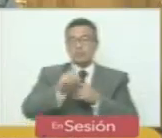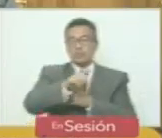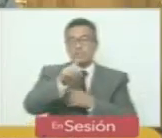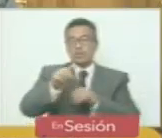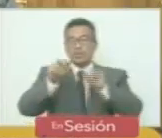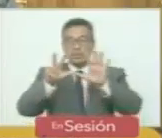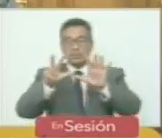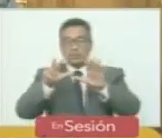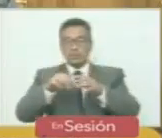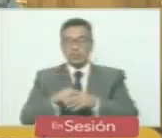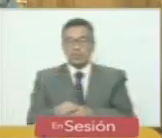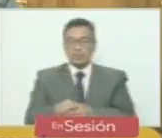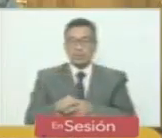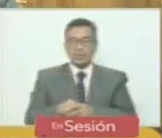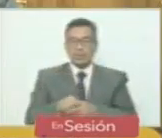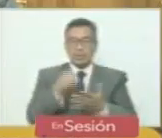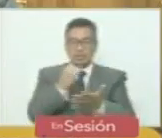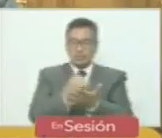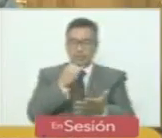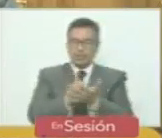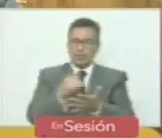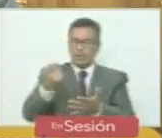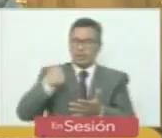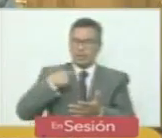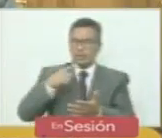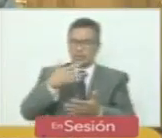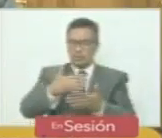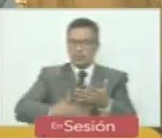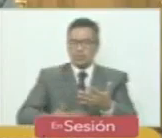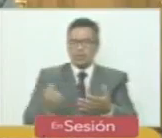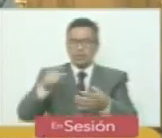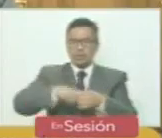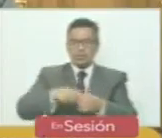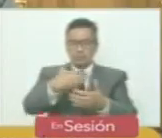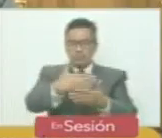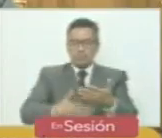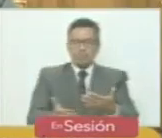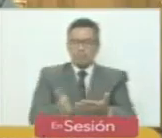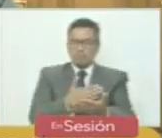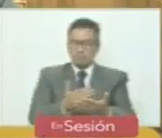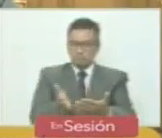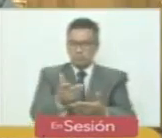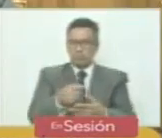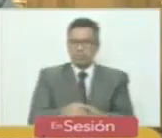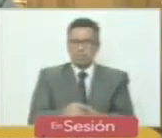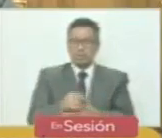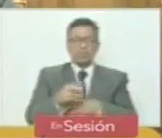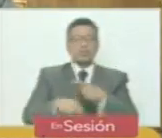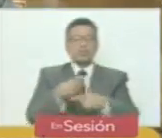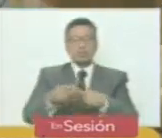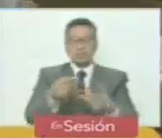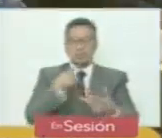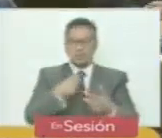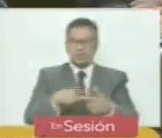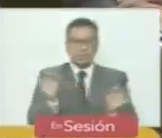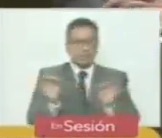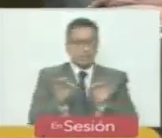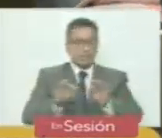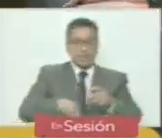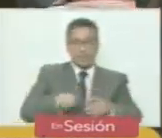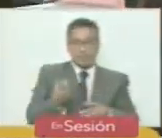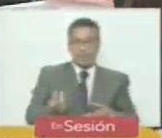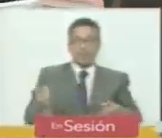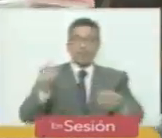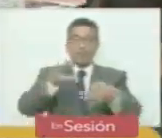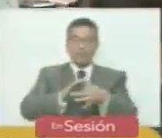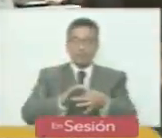118 medidas de prueba, las cuales se han efectivizado e incorporado al expediente, que fueron descritas de la manera siguiente. Reitero, ninguna de ellas ha podido